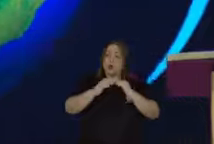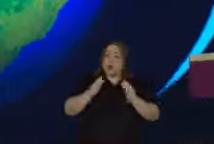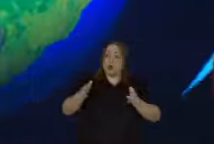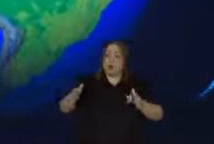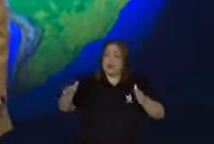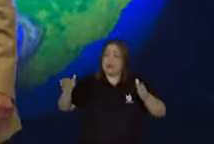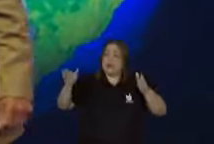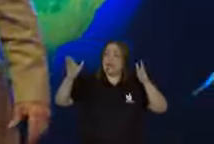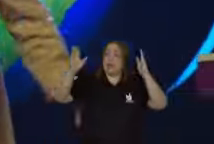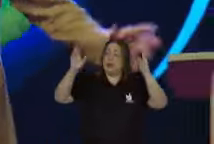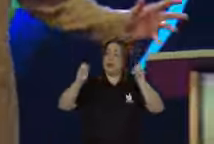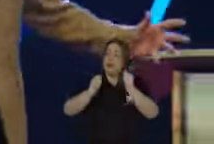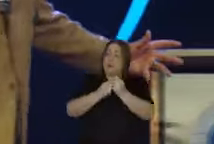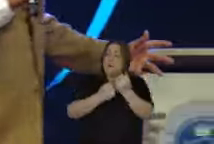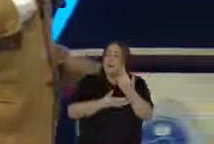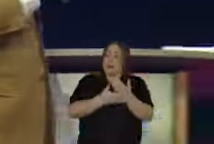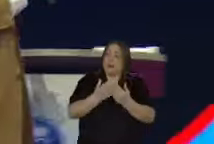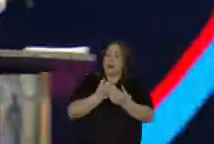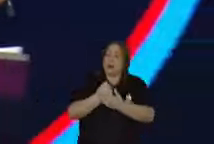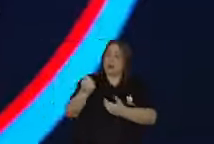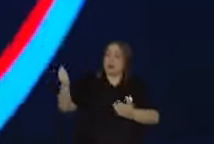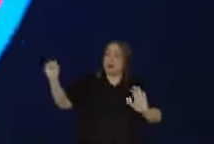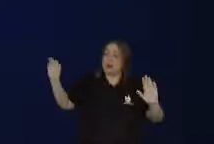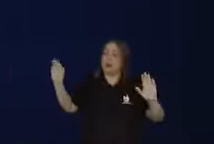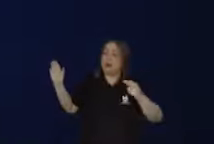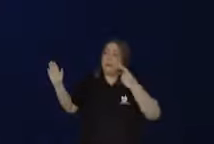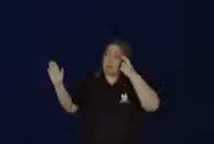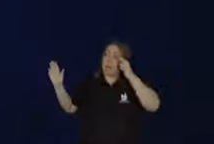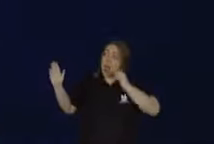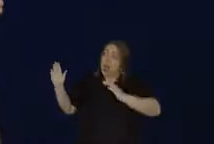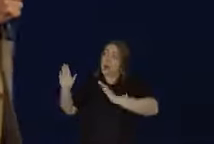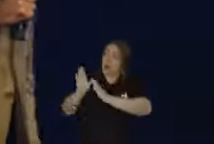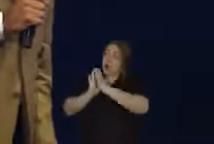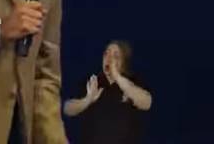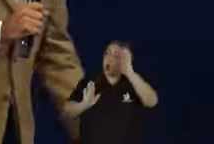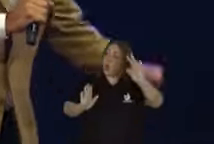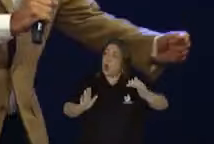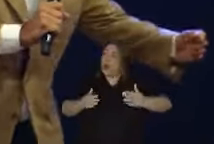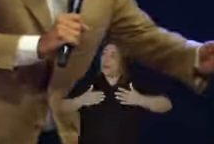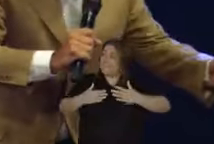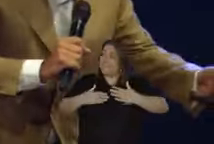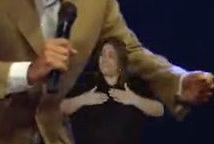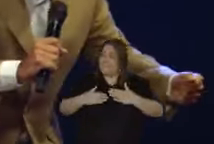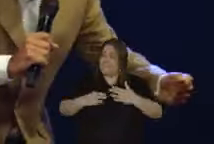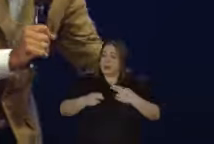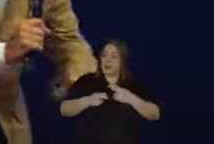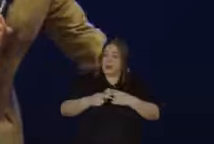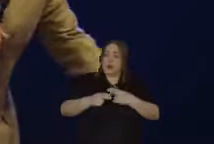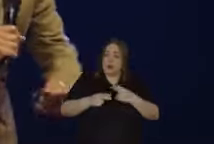mi brazo y para la gloria de mi nombre? ¡Wow! Y el diablo viene